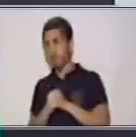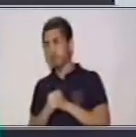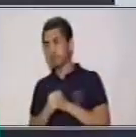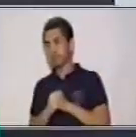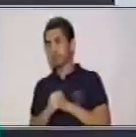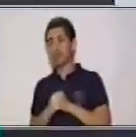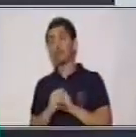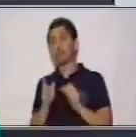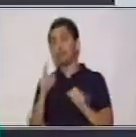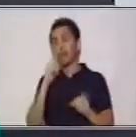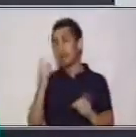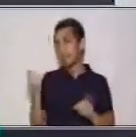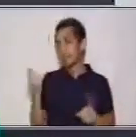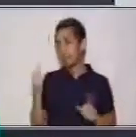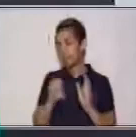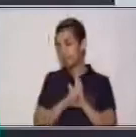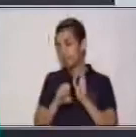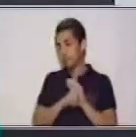Quitémosle